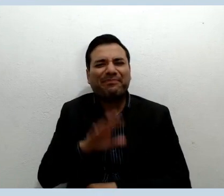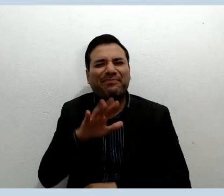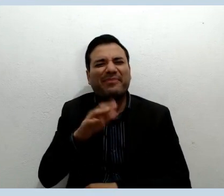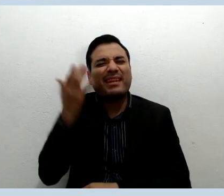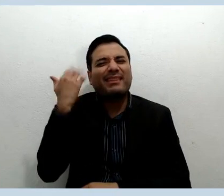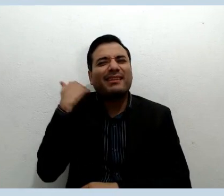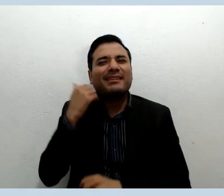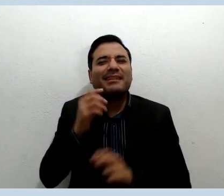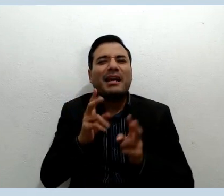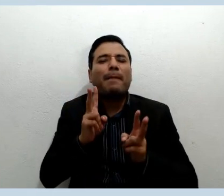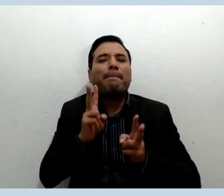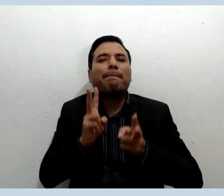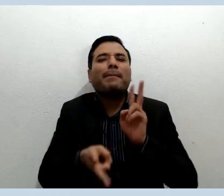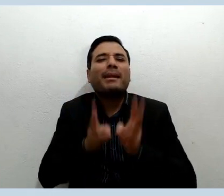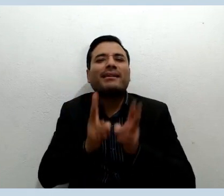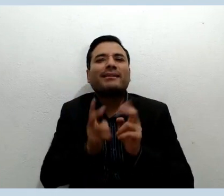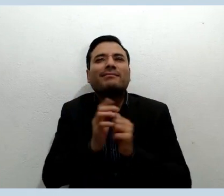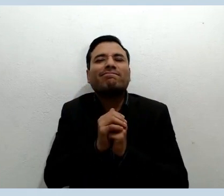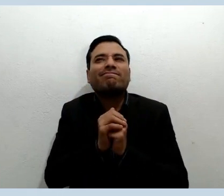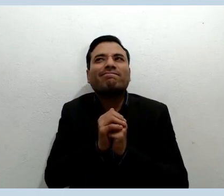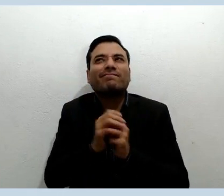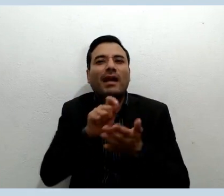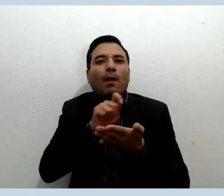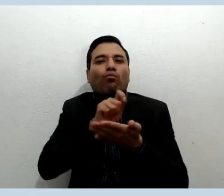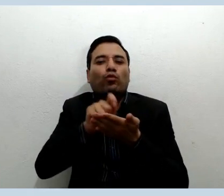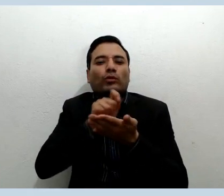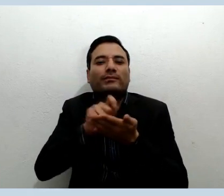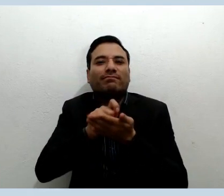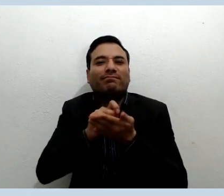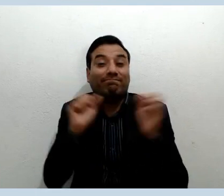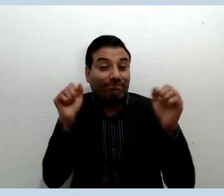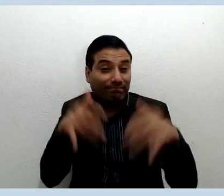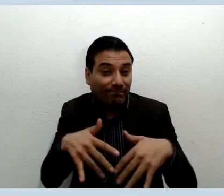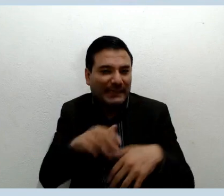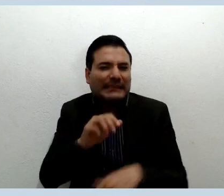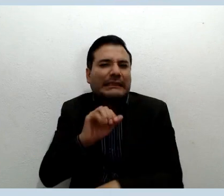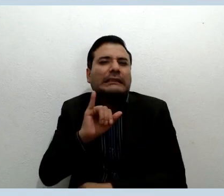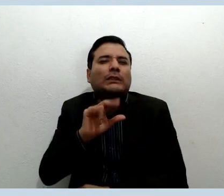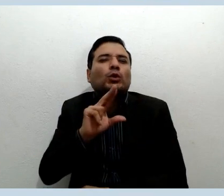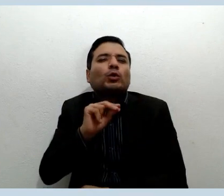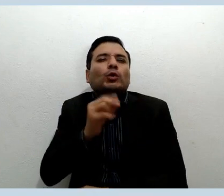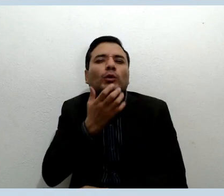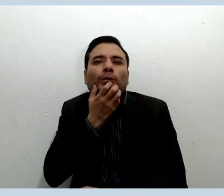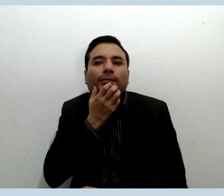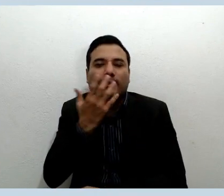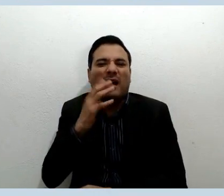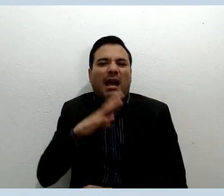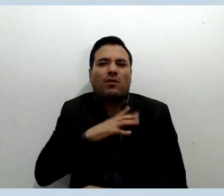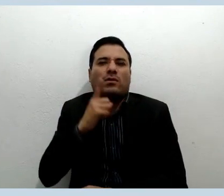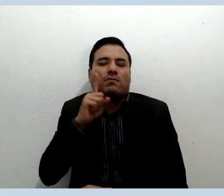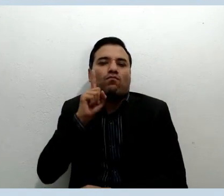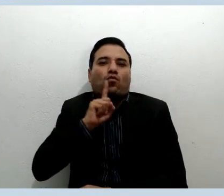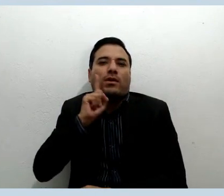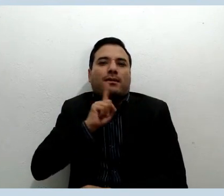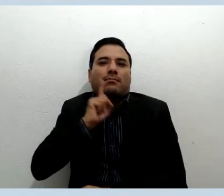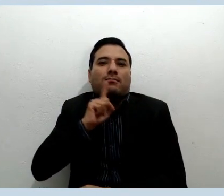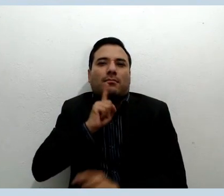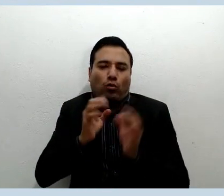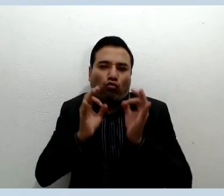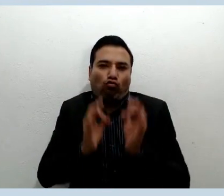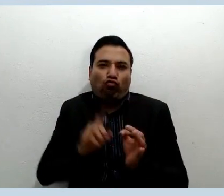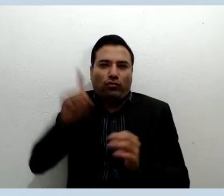sobre si hacer apuntes presencial o no estaba ese interrogante porque tenemos había una chica de Perú Lima que veía las